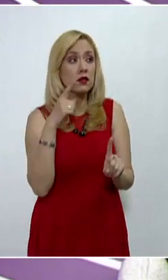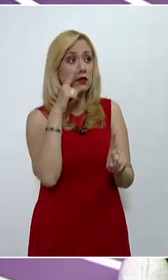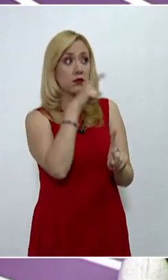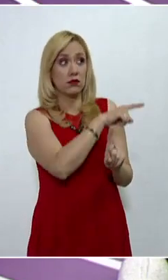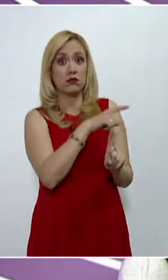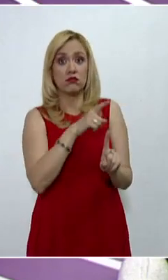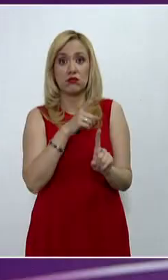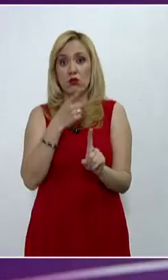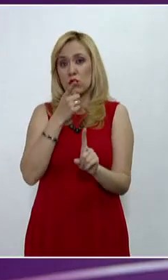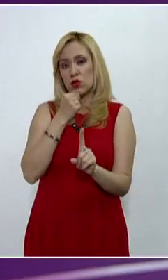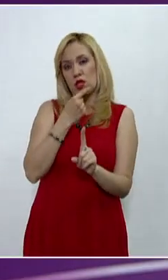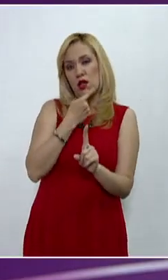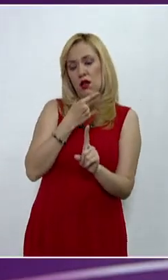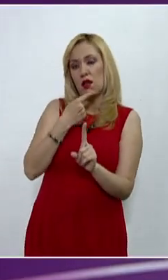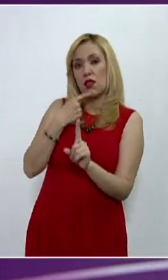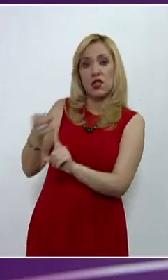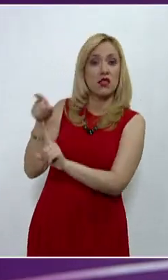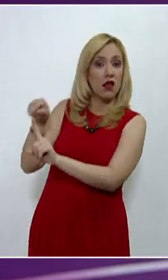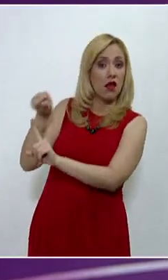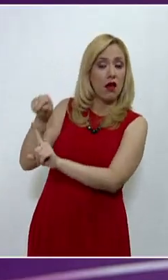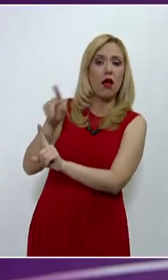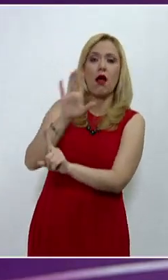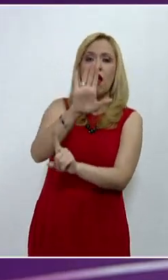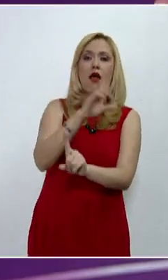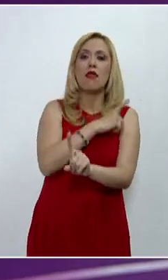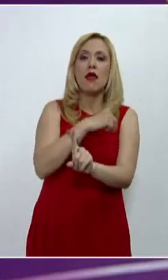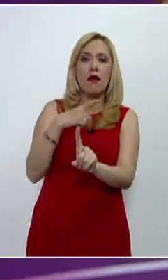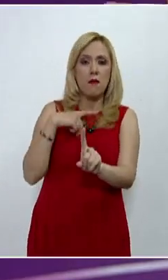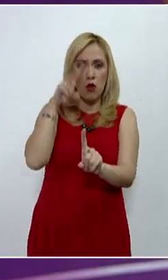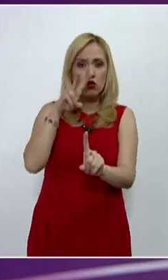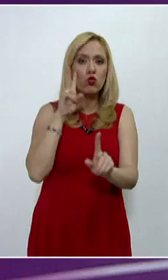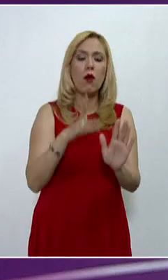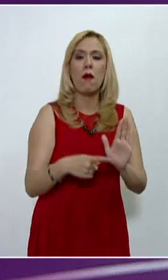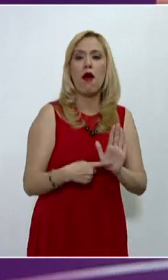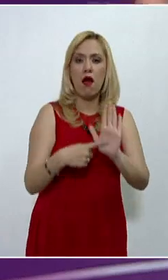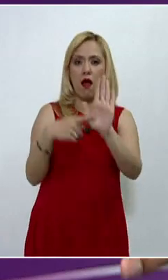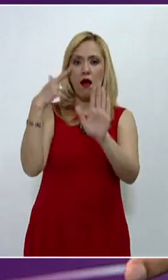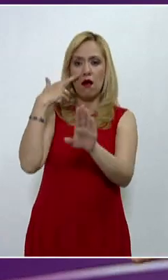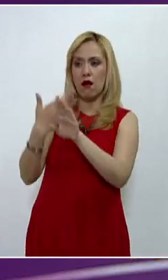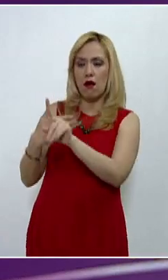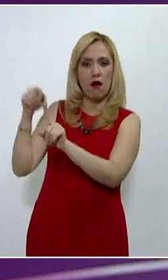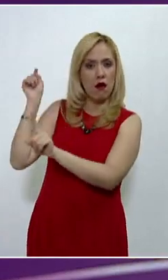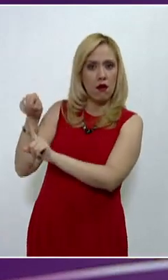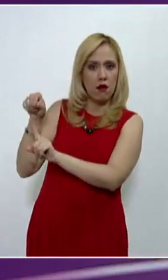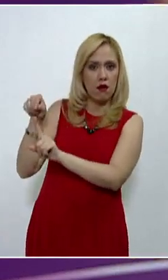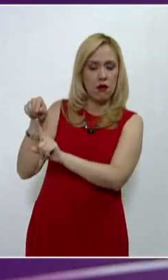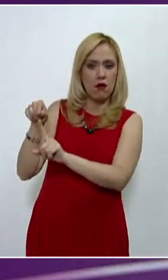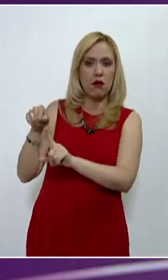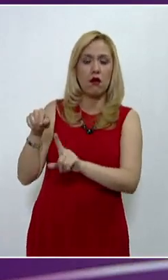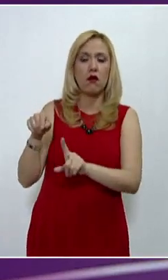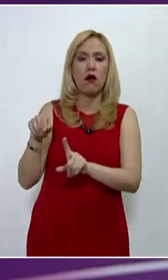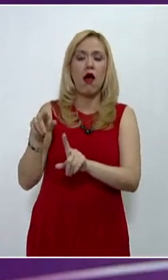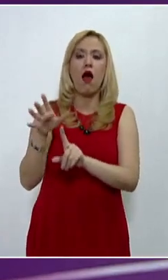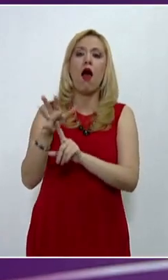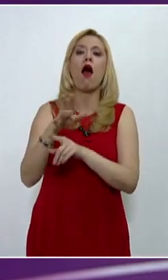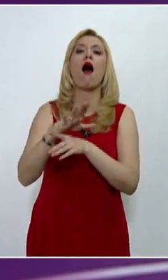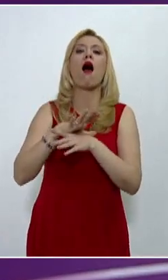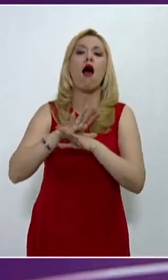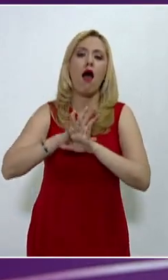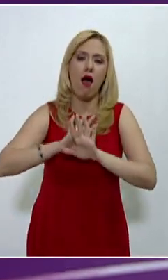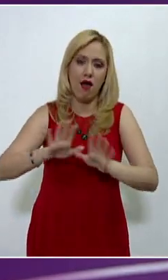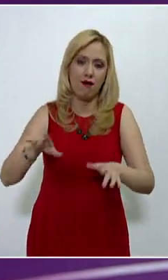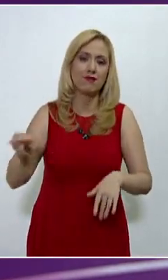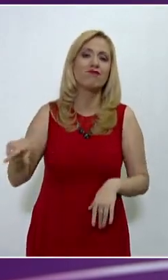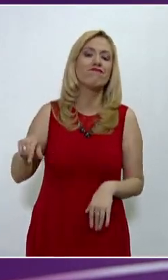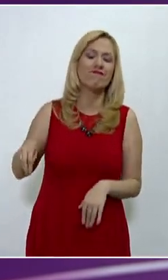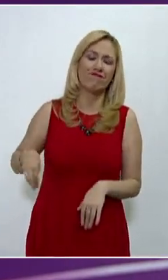acusa puede o debe acreditar la responsabilidad y por consiguiente eso que es una presunción se desvanece una vez